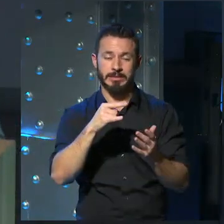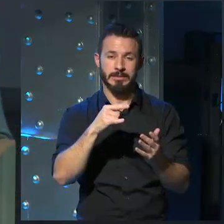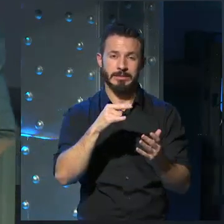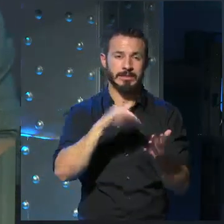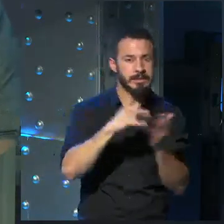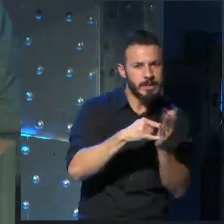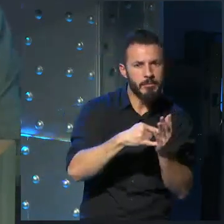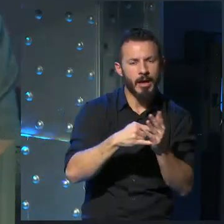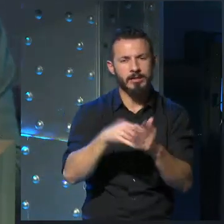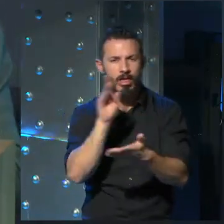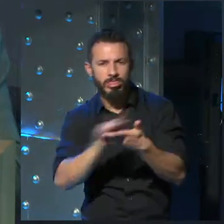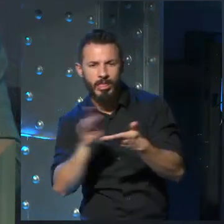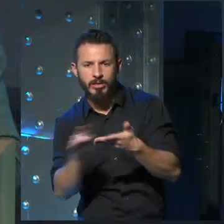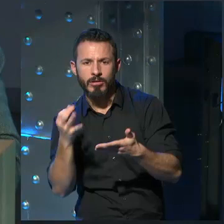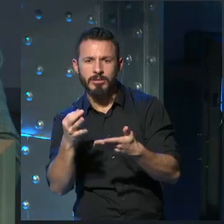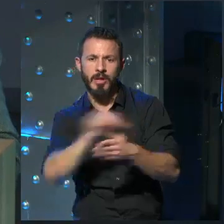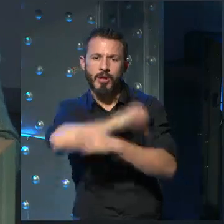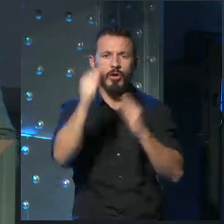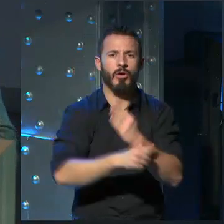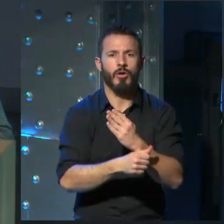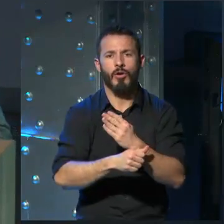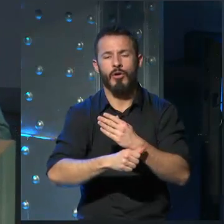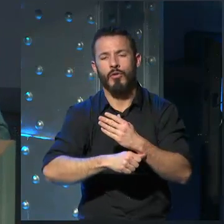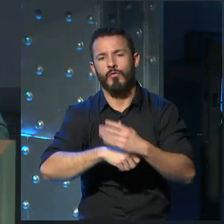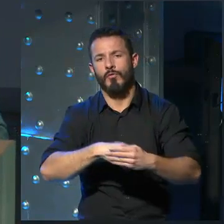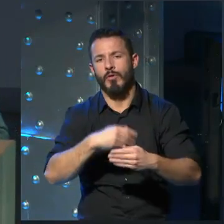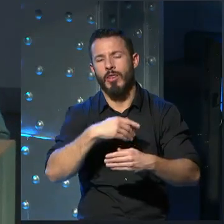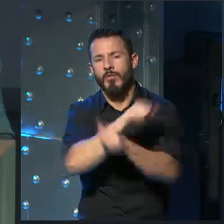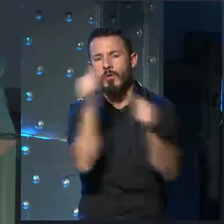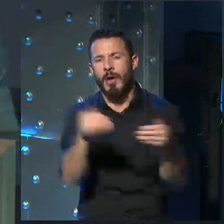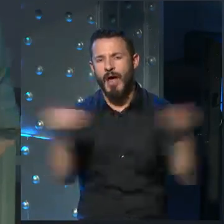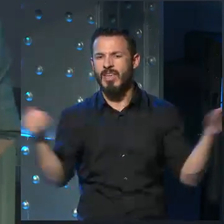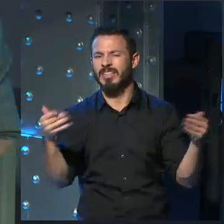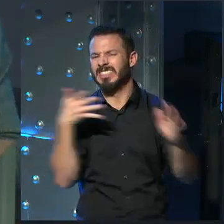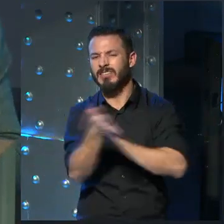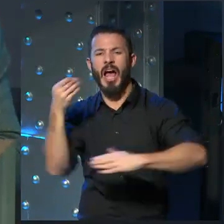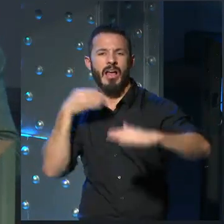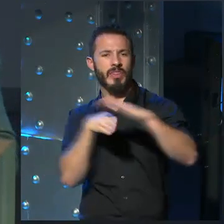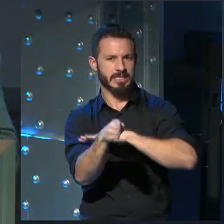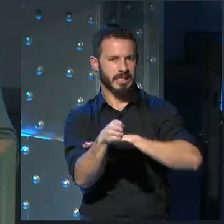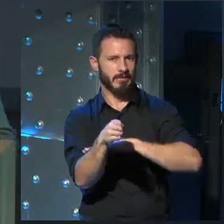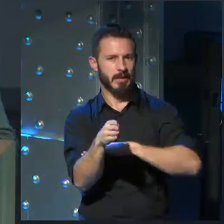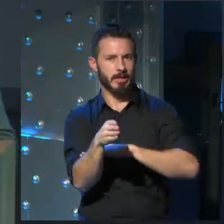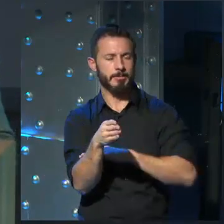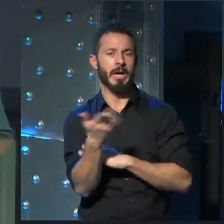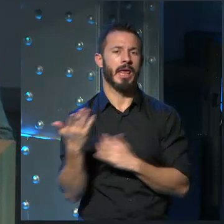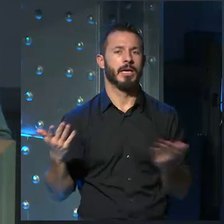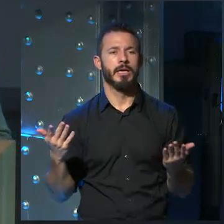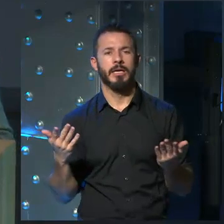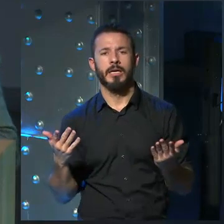manera abierta y por lo tanto, accesible y que permita